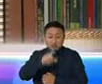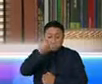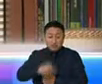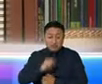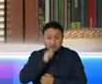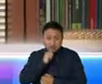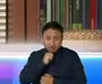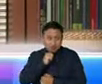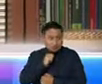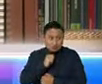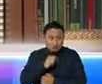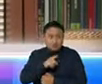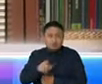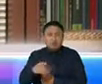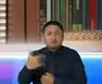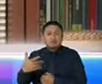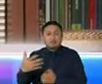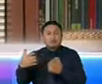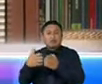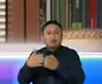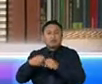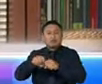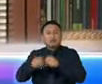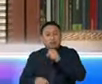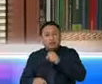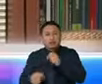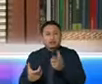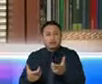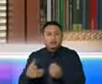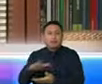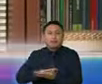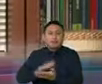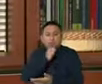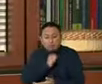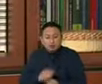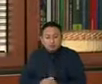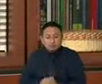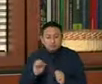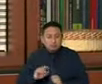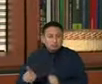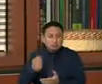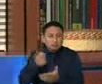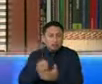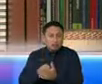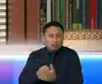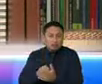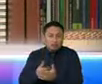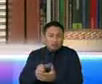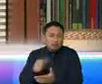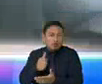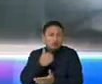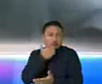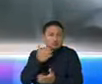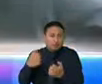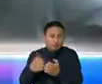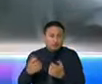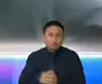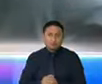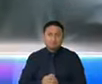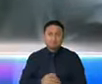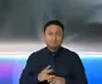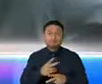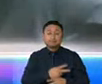personal, ha sido el deterioro de los equipos y eventualmente la compra o la adquisición de algún equipo complementario. Los